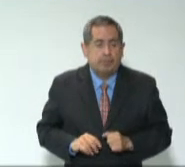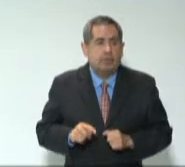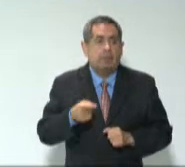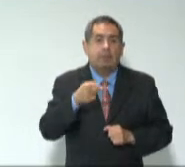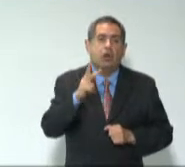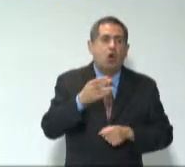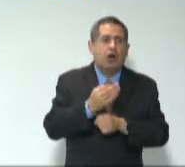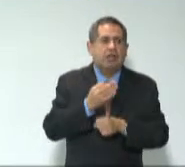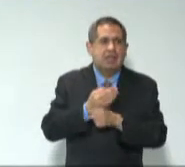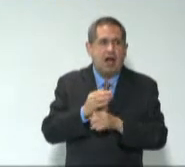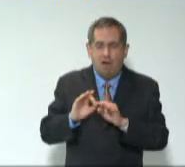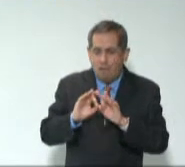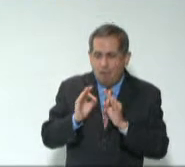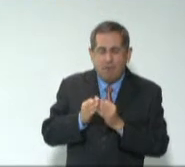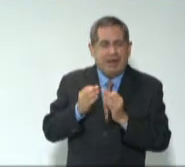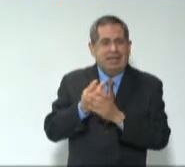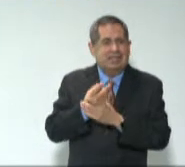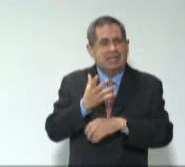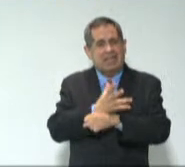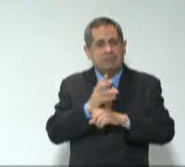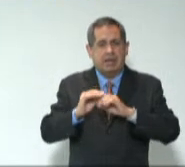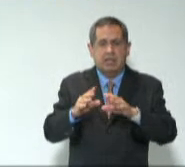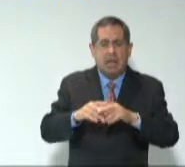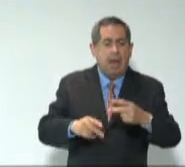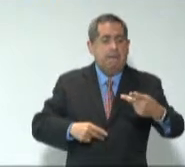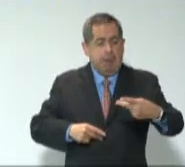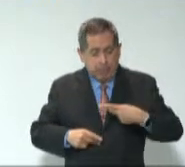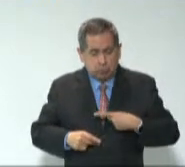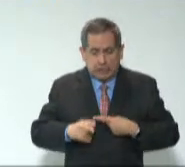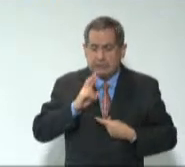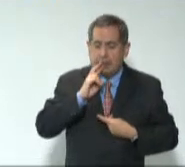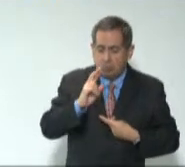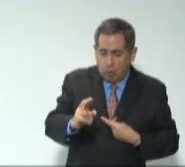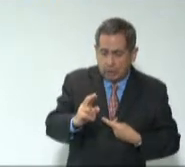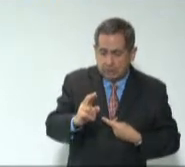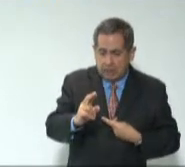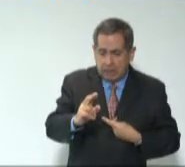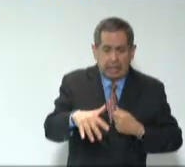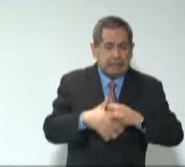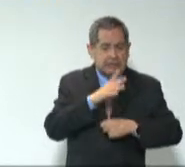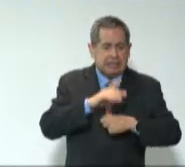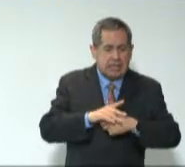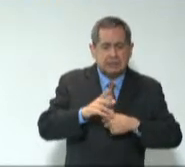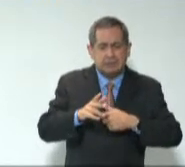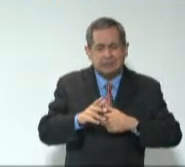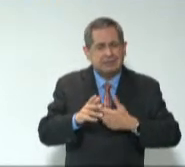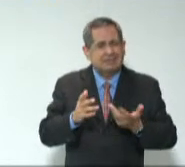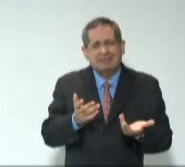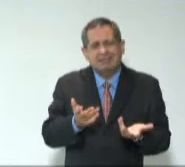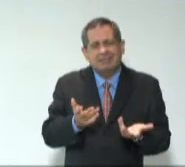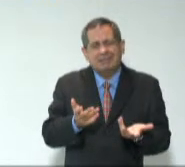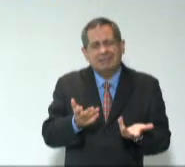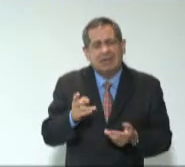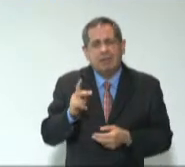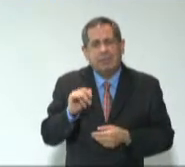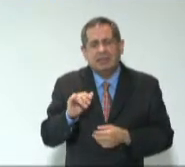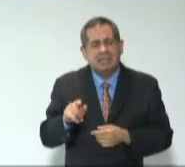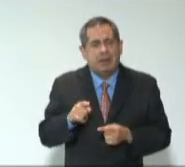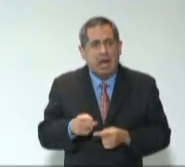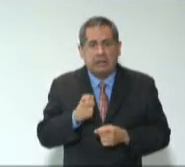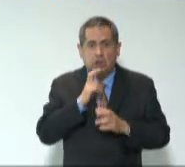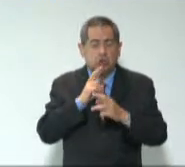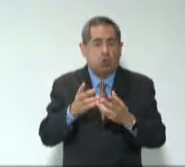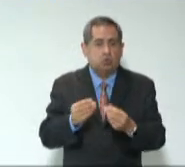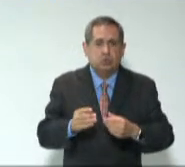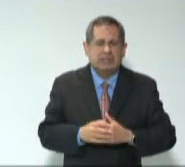la forma la transparencia pasiva yo te pregunto tú me respondes en los 15 20 días la que tenía Ahorita la solución